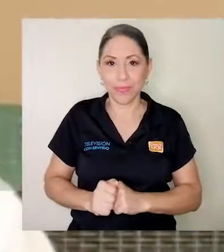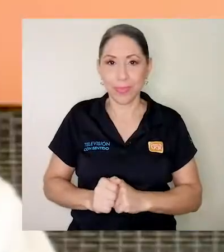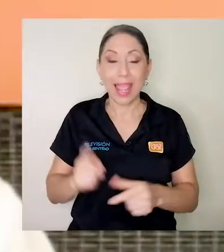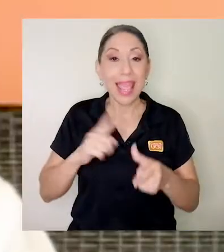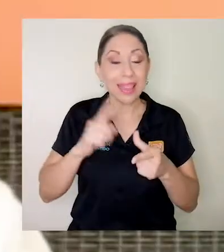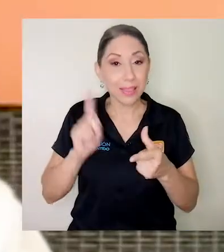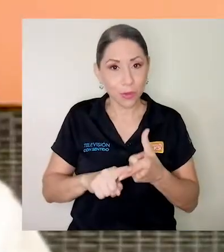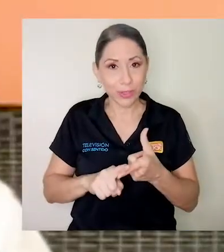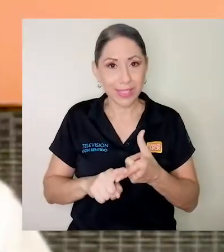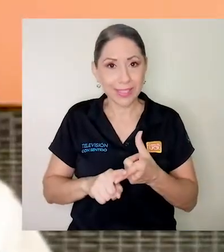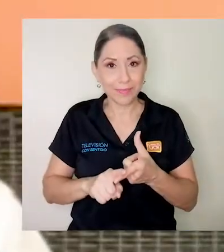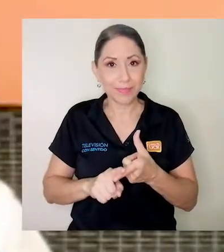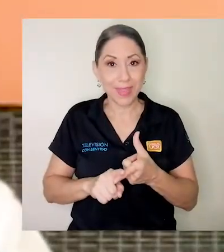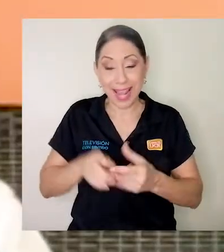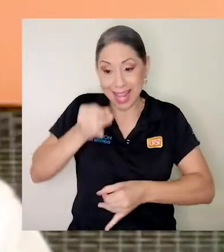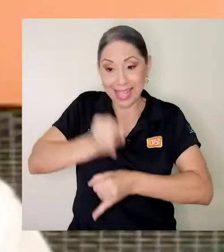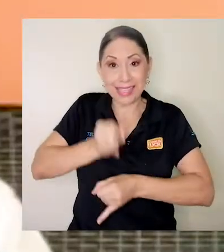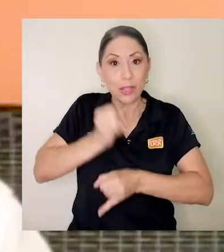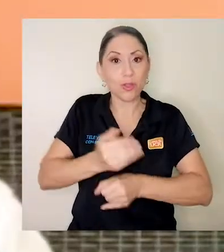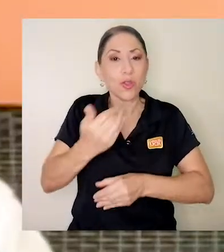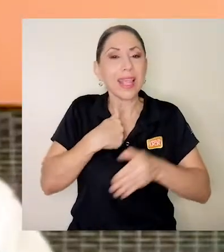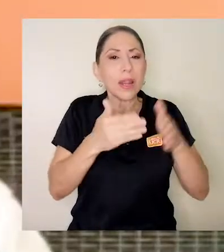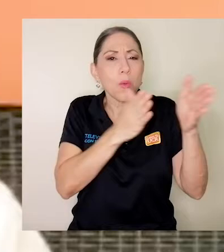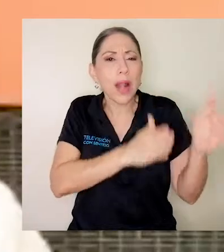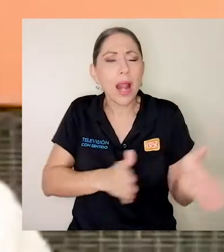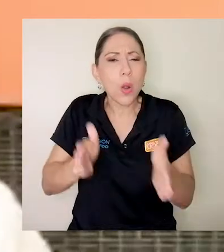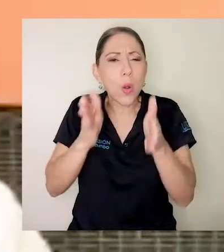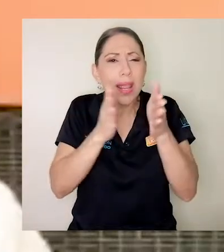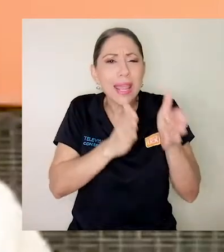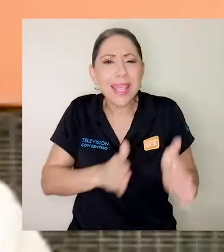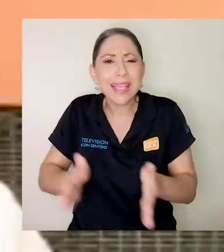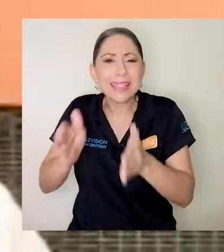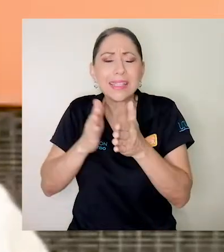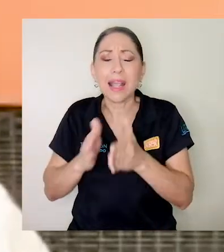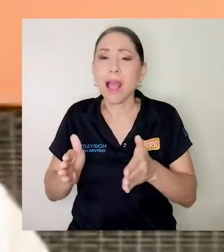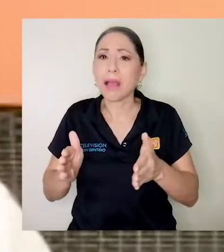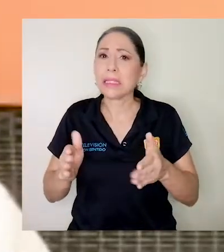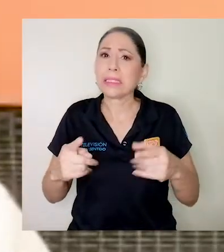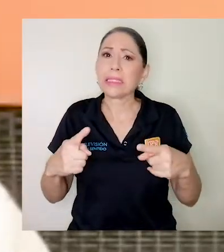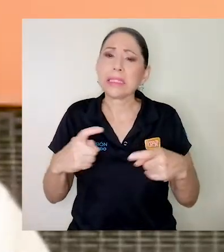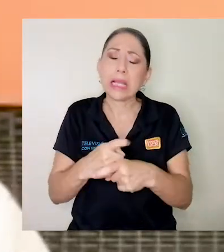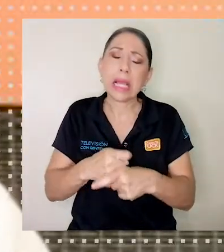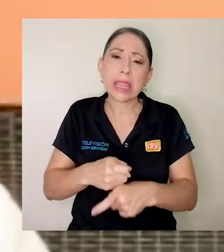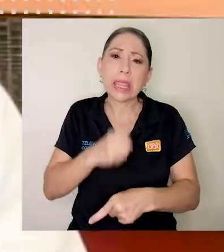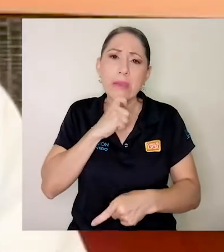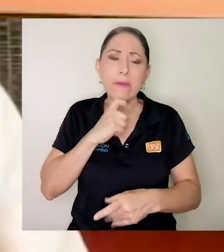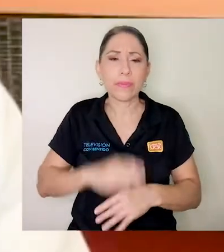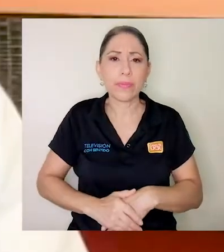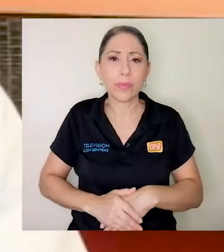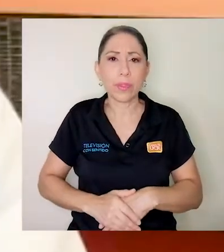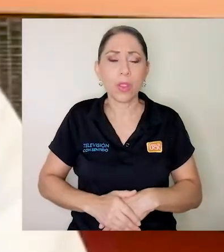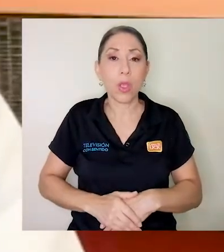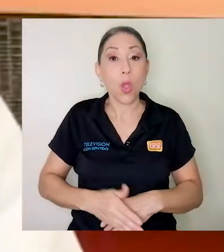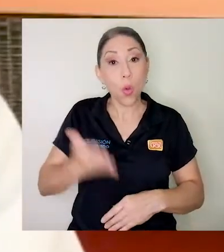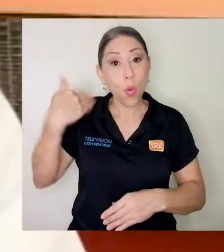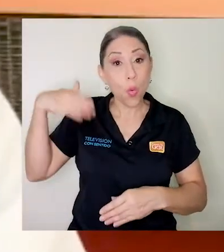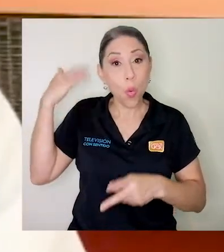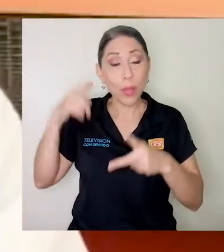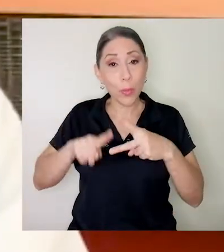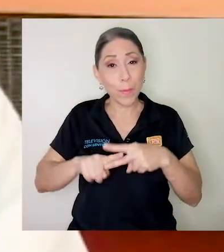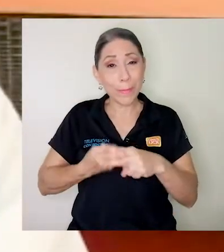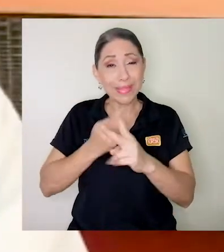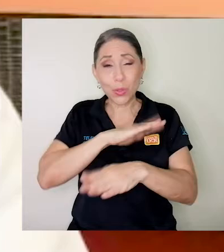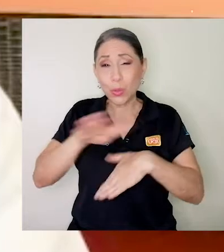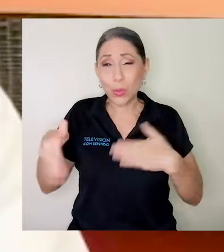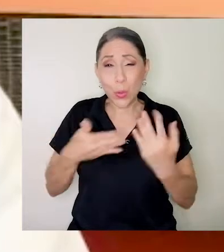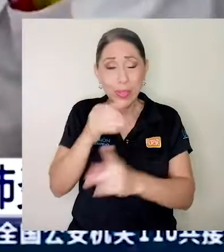Entonces, la logística de la institución es tremendamente compleja. Cuando surgió todo este